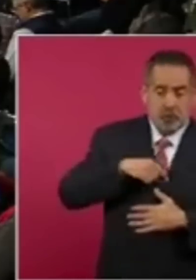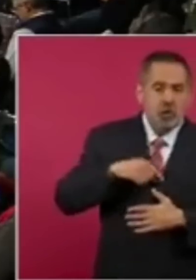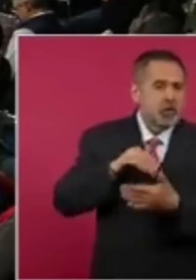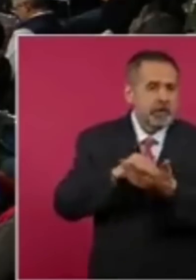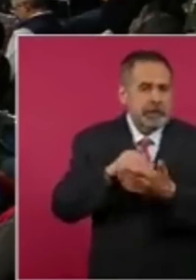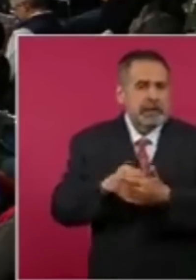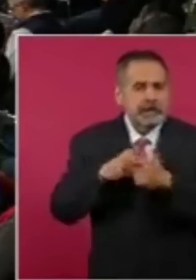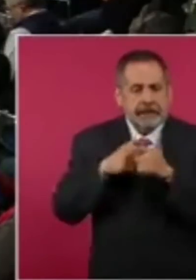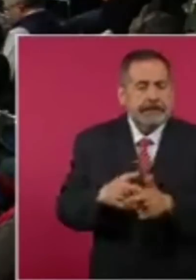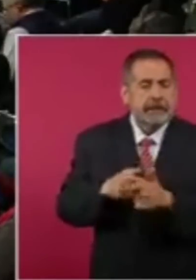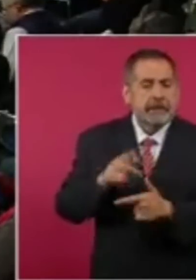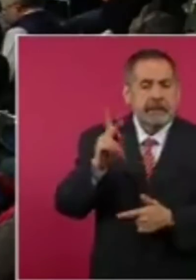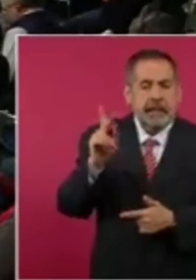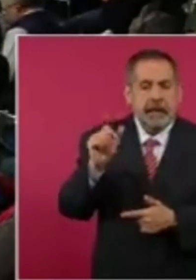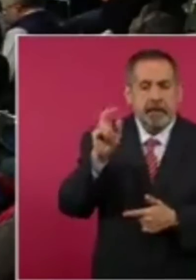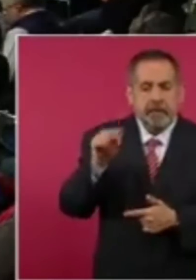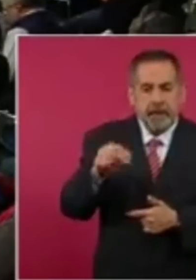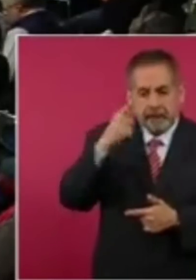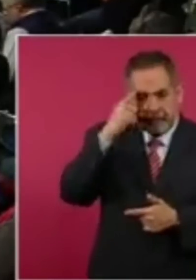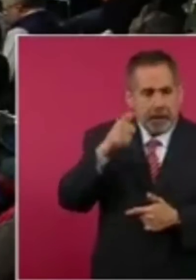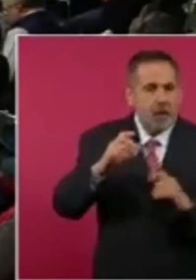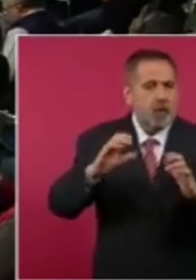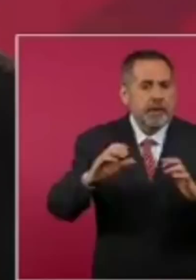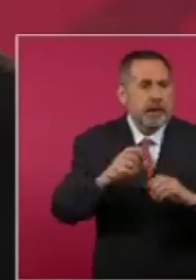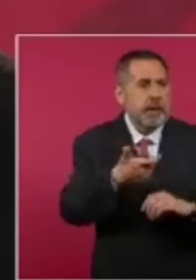manteniendo el plan antiinflacionario